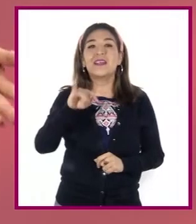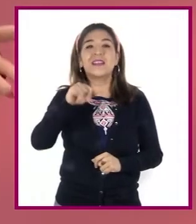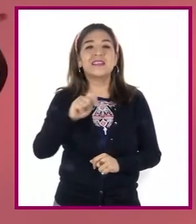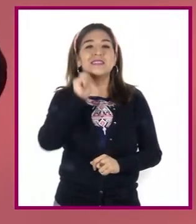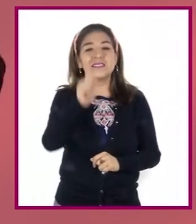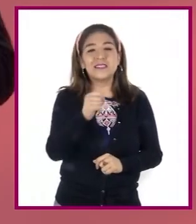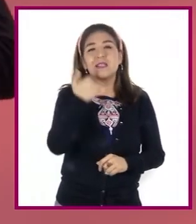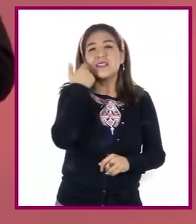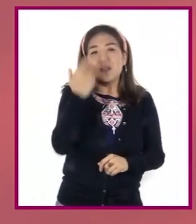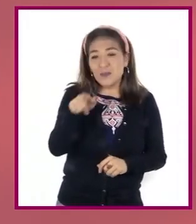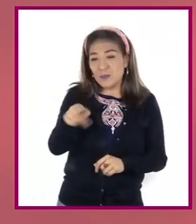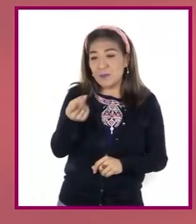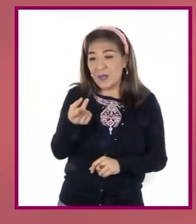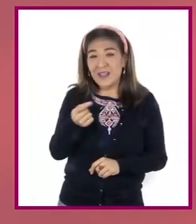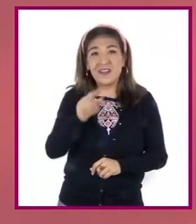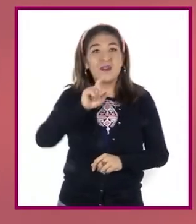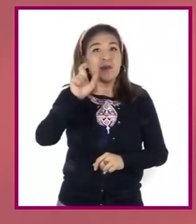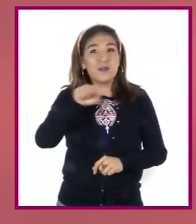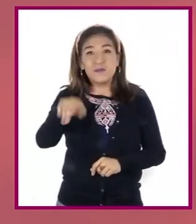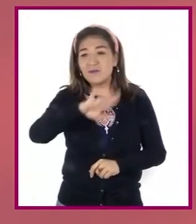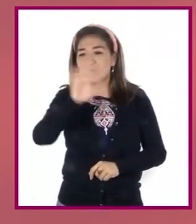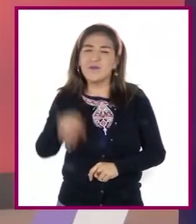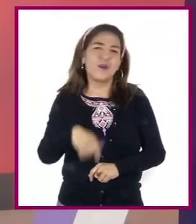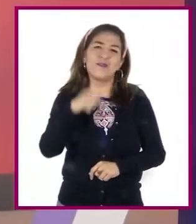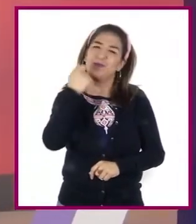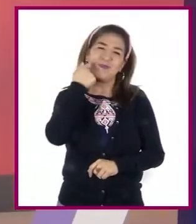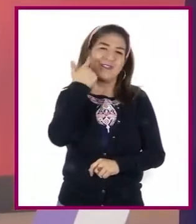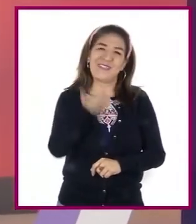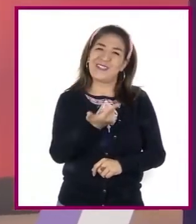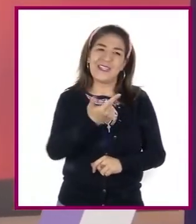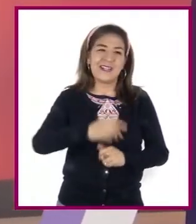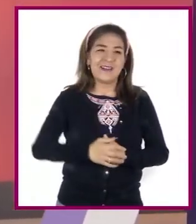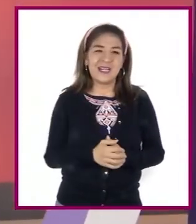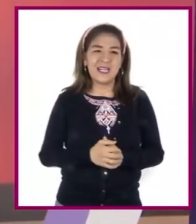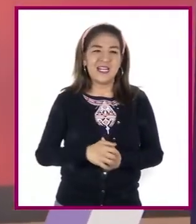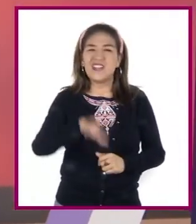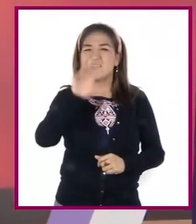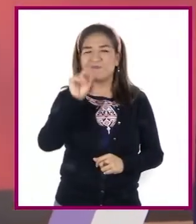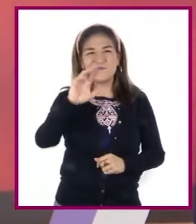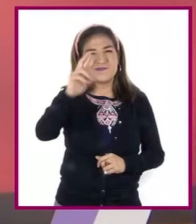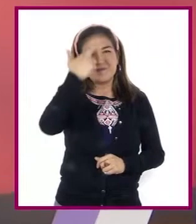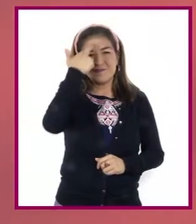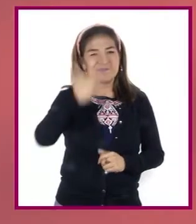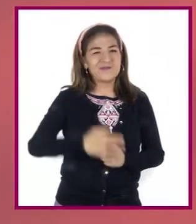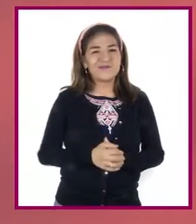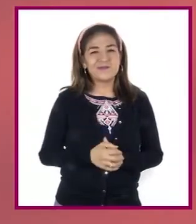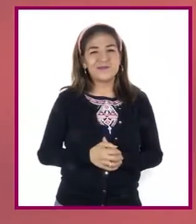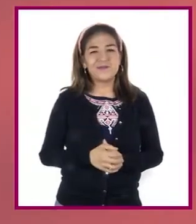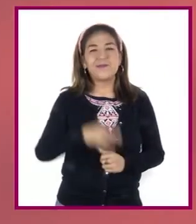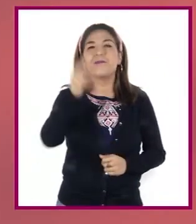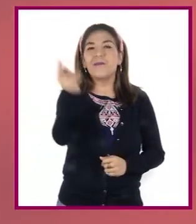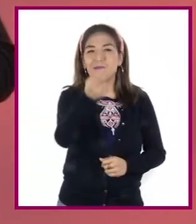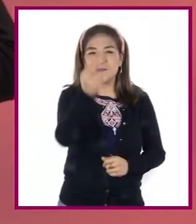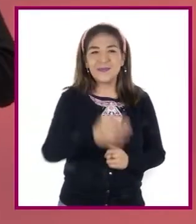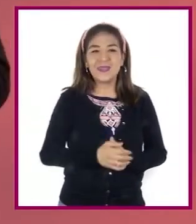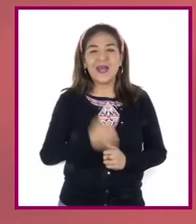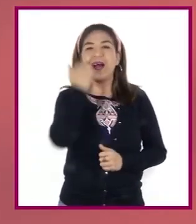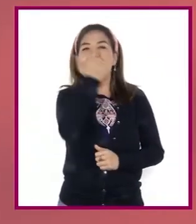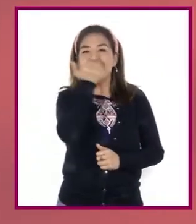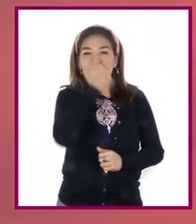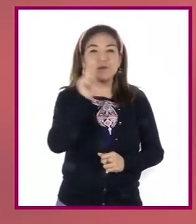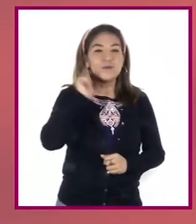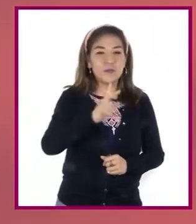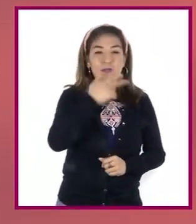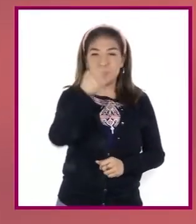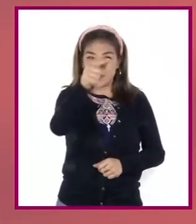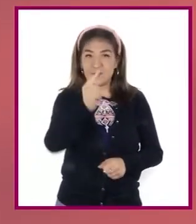la vida de su perrita se extinguiera. Eso no lo recuerdo, profesora. ¿Ustedes, alumnas y alumnos,